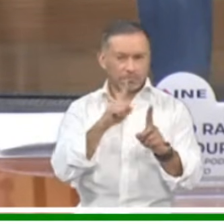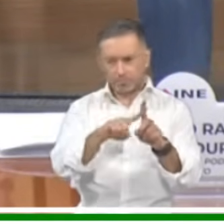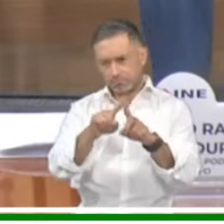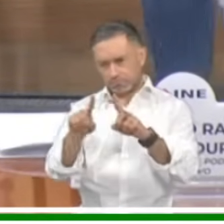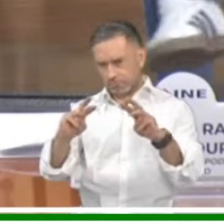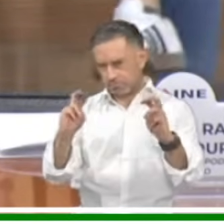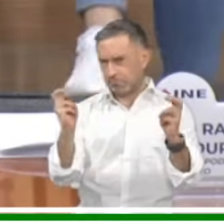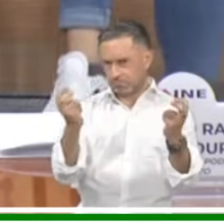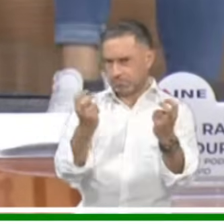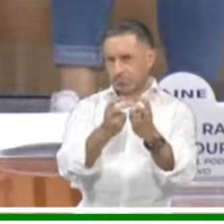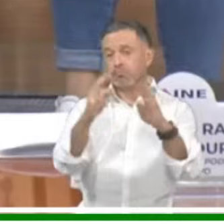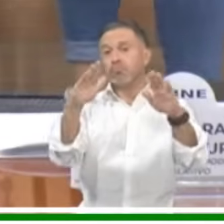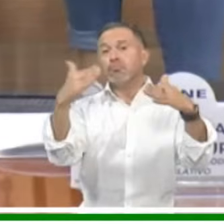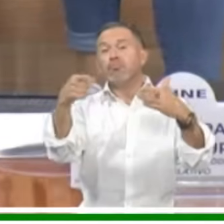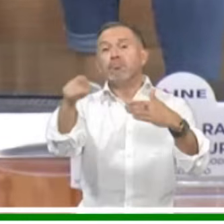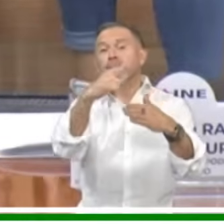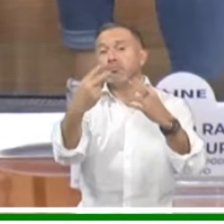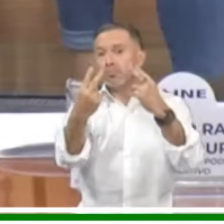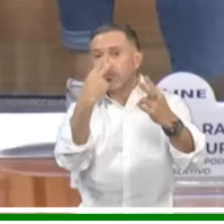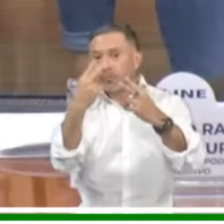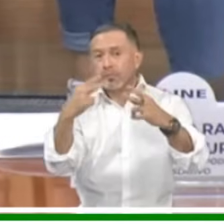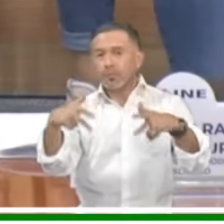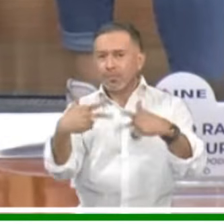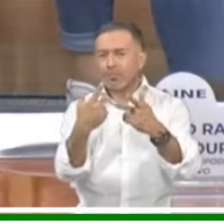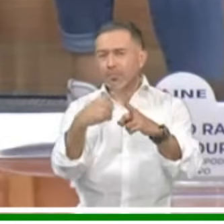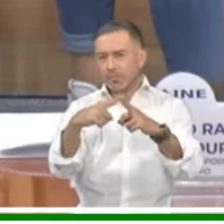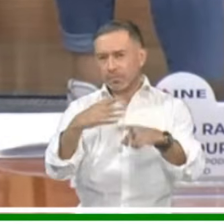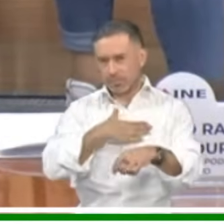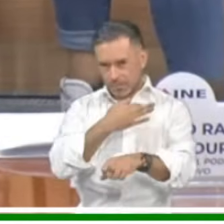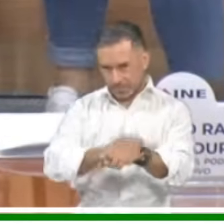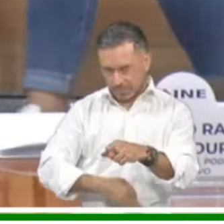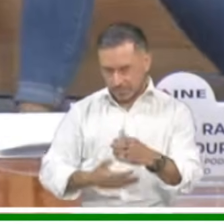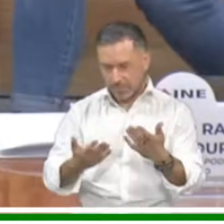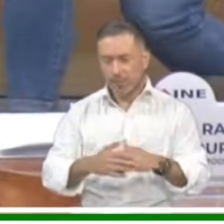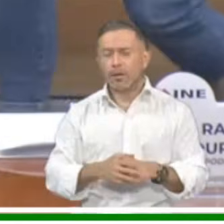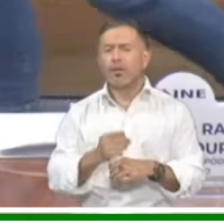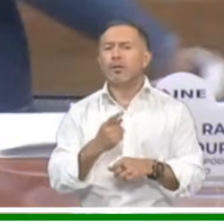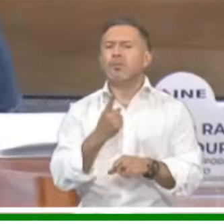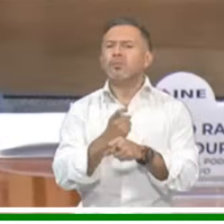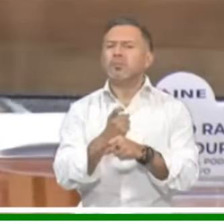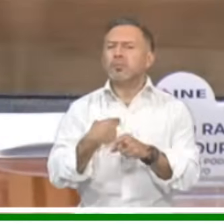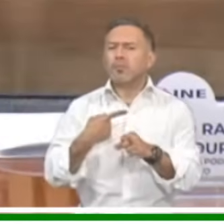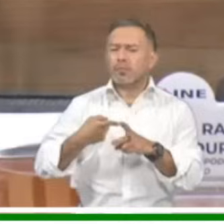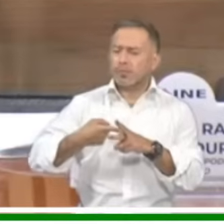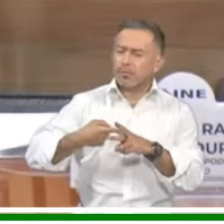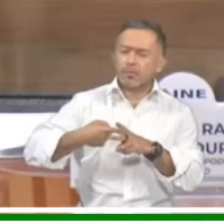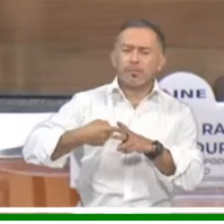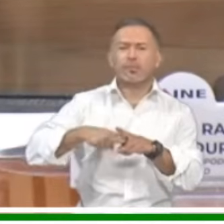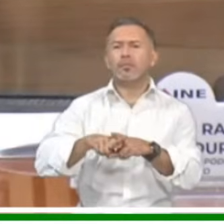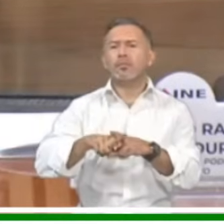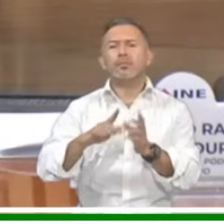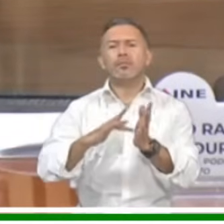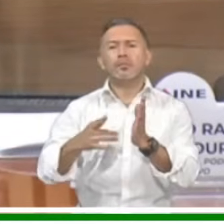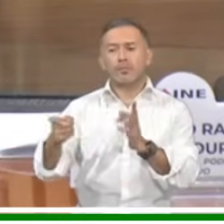distancia siguen esta sesión, muy buenas tardes. Quiero comenzar por agradecer el trabajo realizado por la